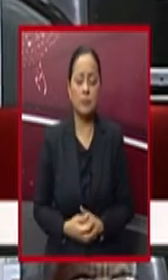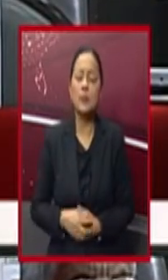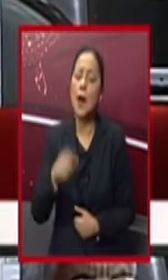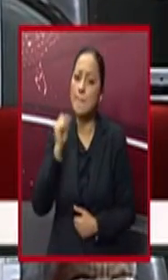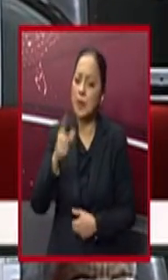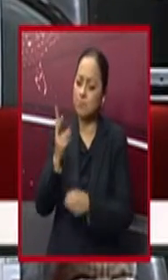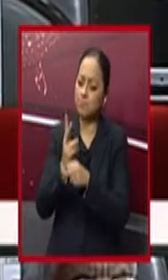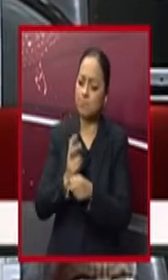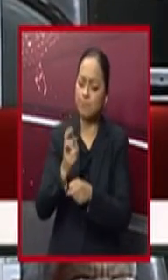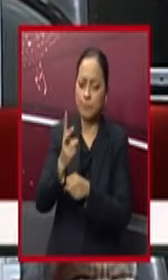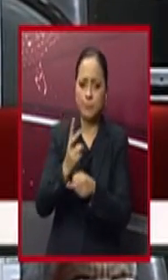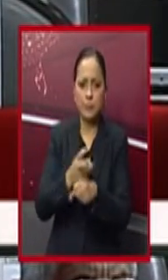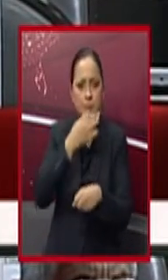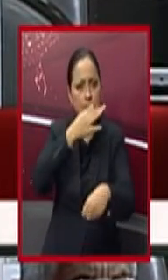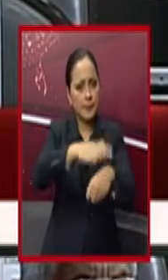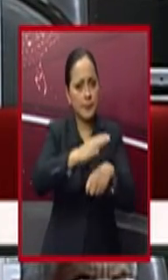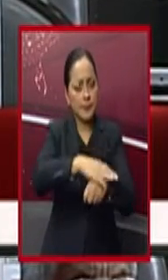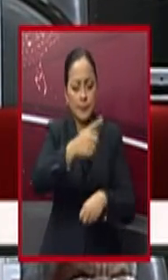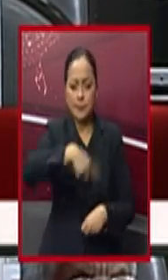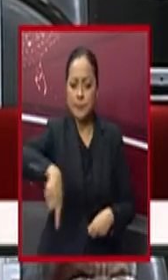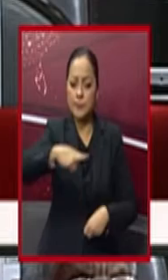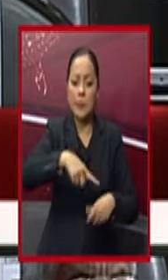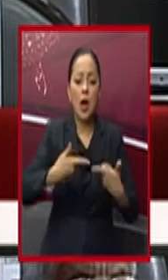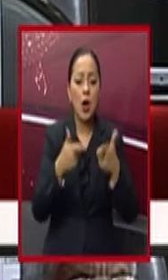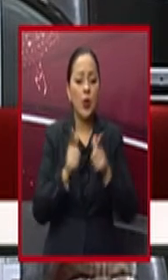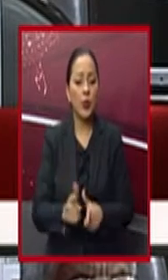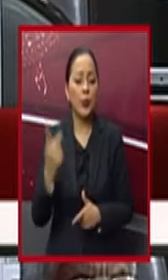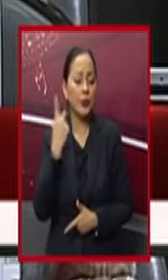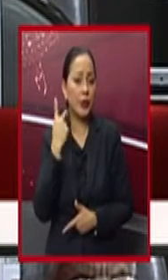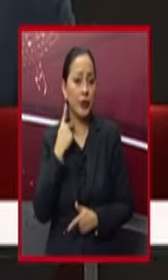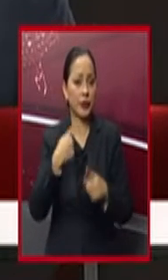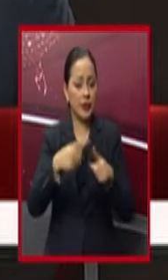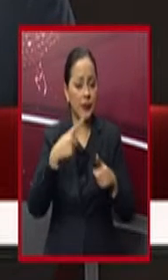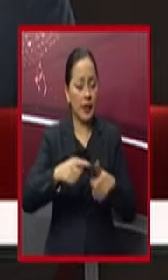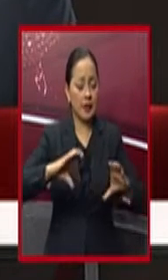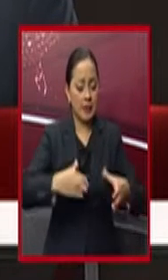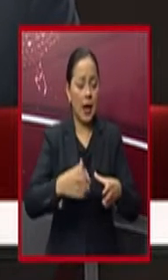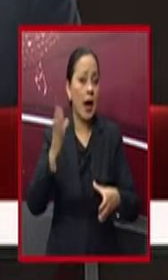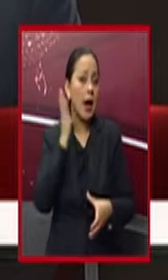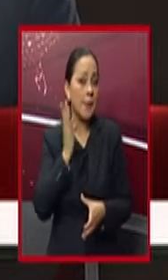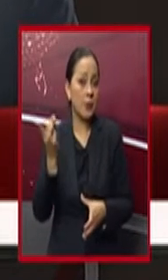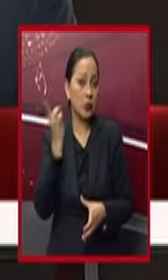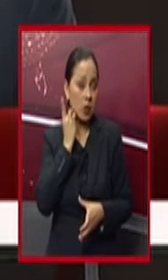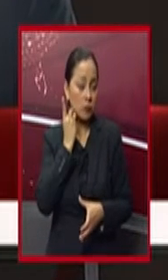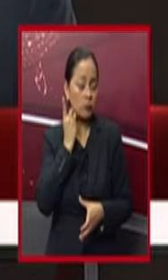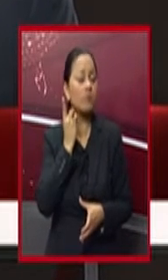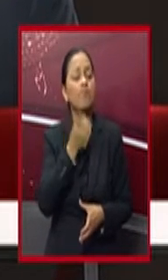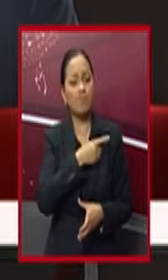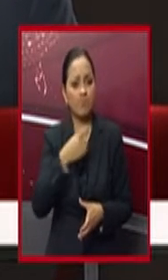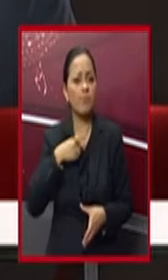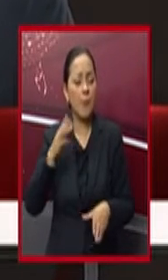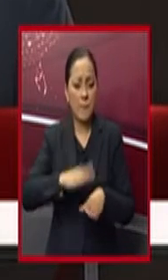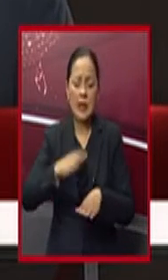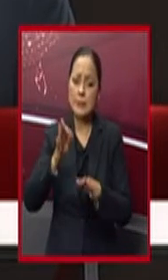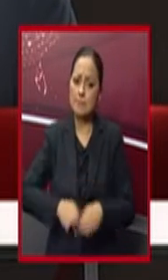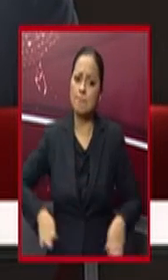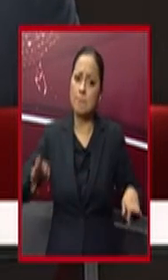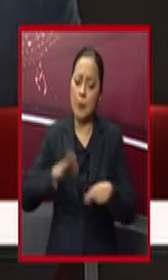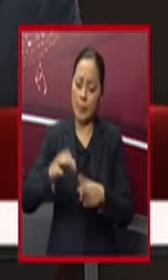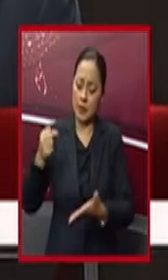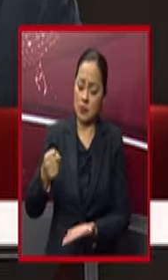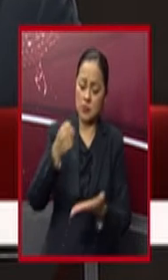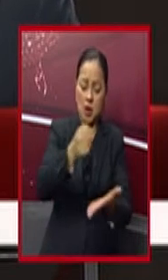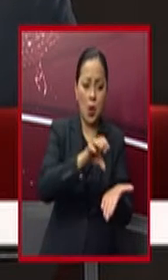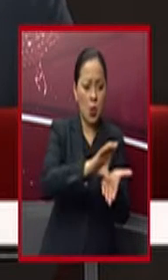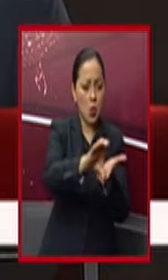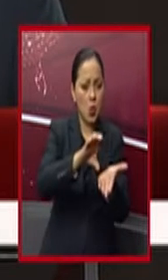Convocamos desde ahora a todas las fuerzas políticas representadas en la Cámara de Diputados a sacar adelante un paquete económico que,